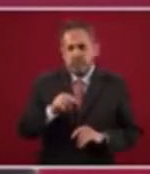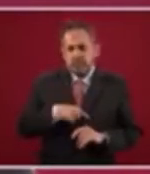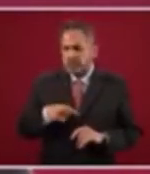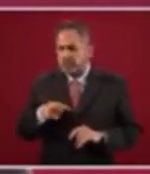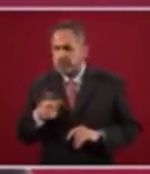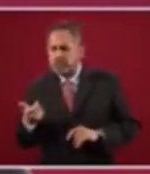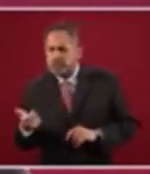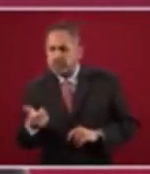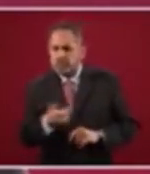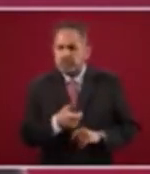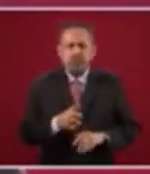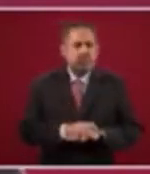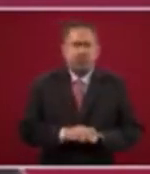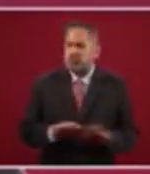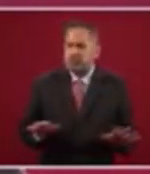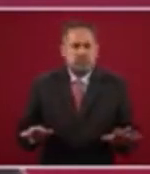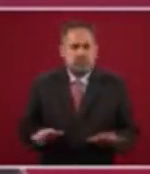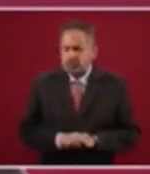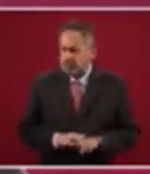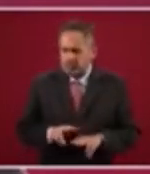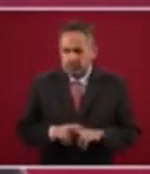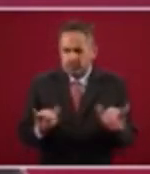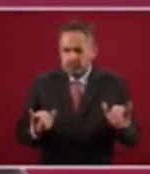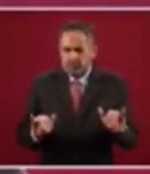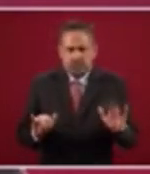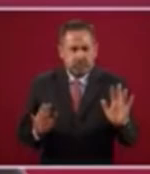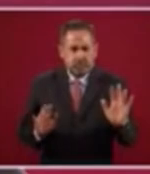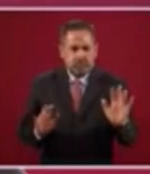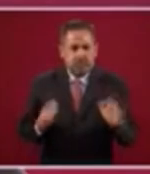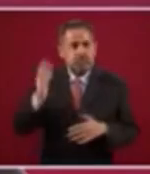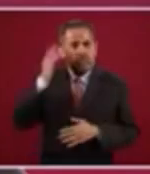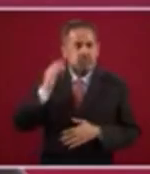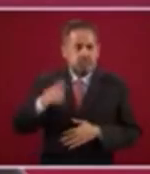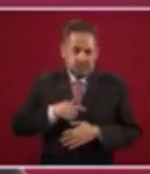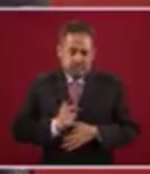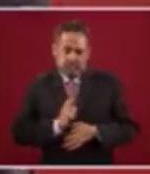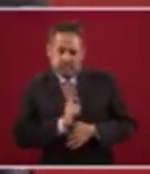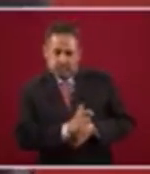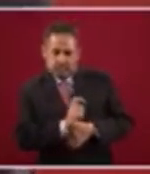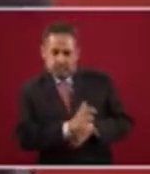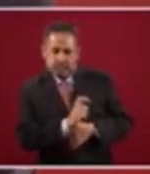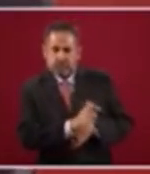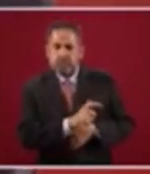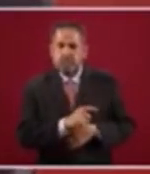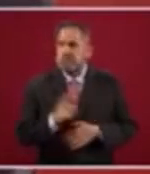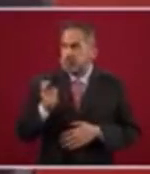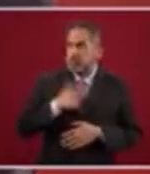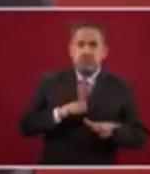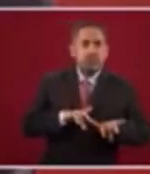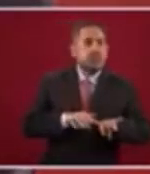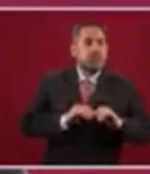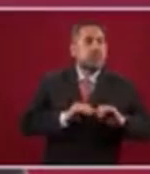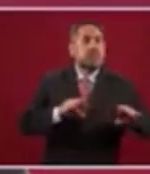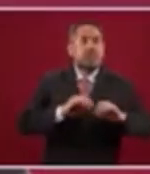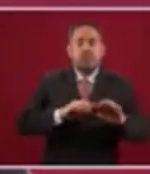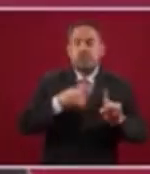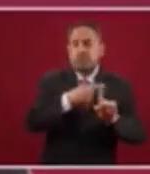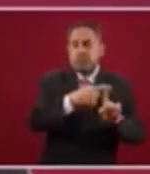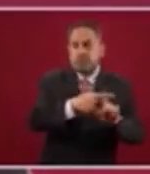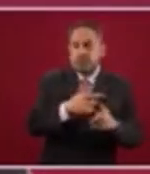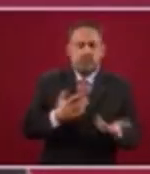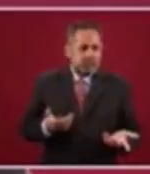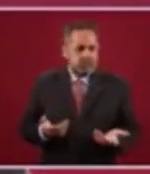mala costumbre de que se pagaba una cuota de